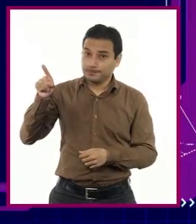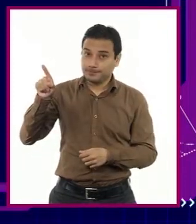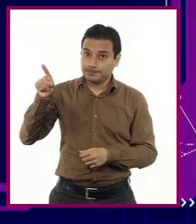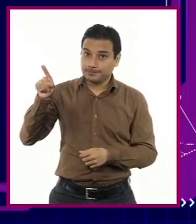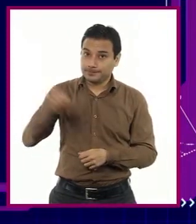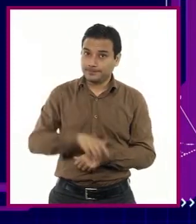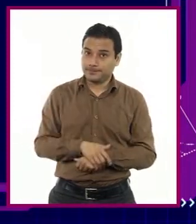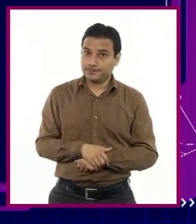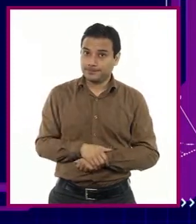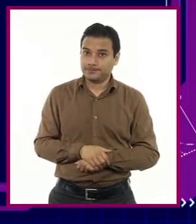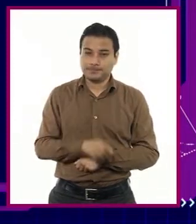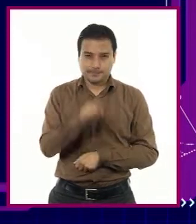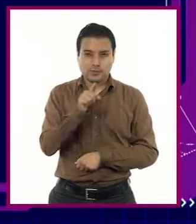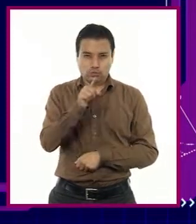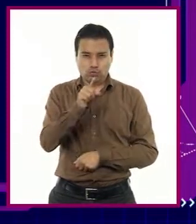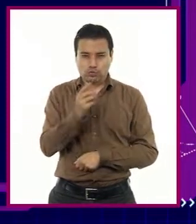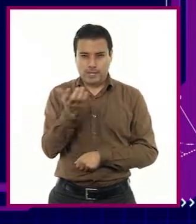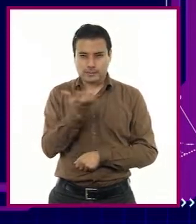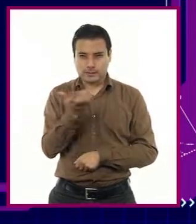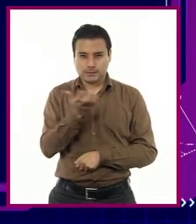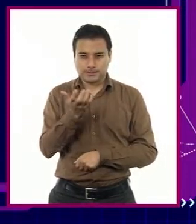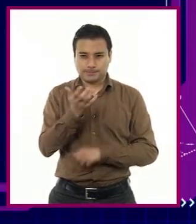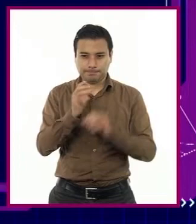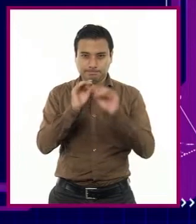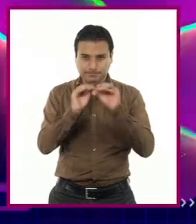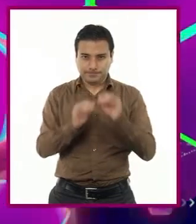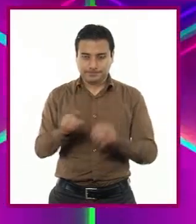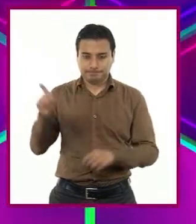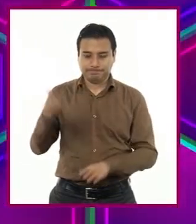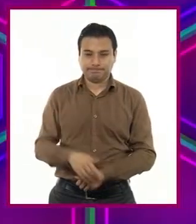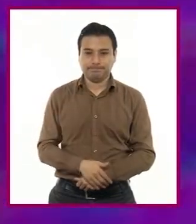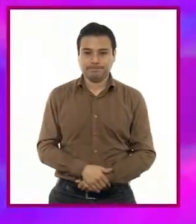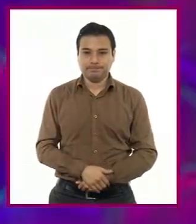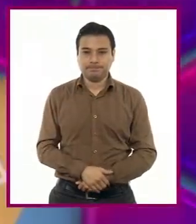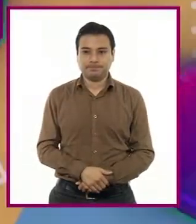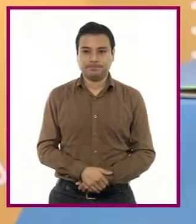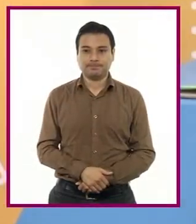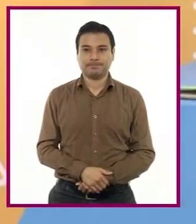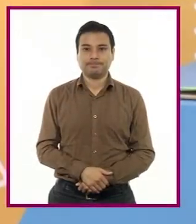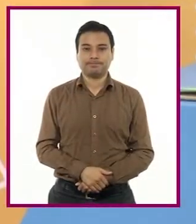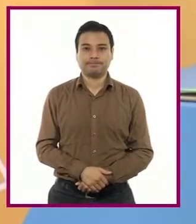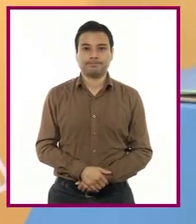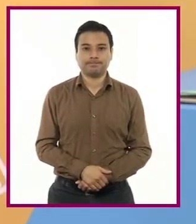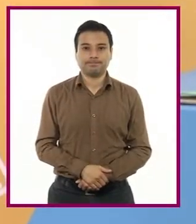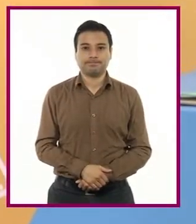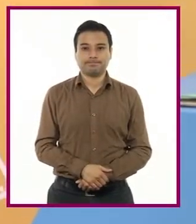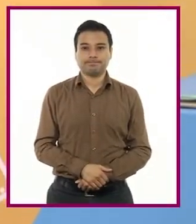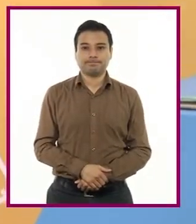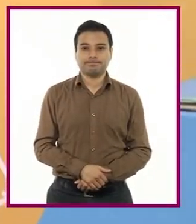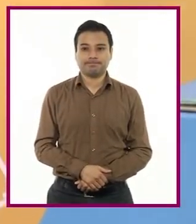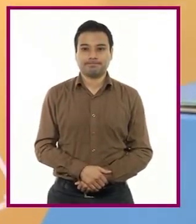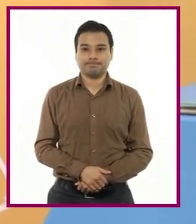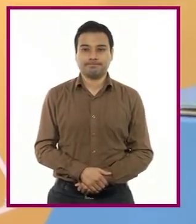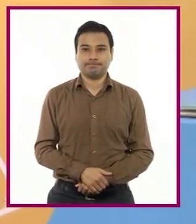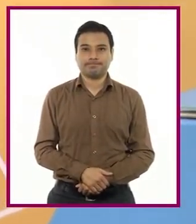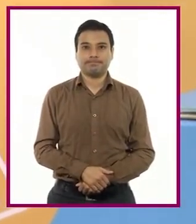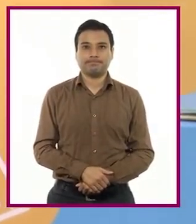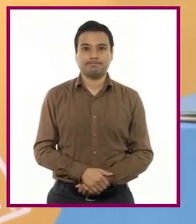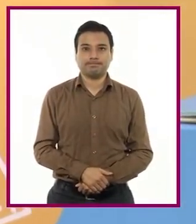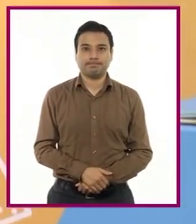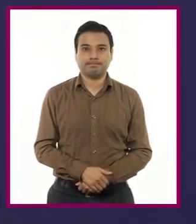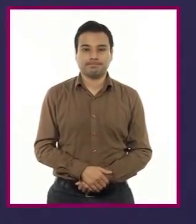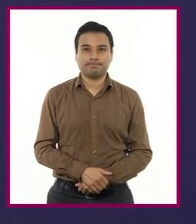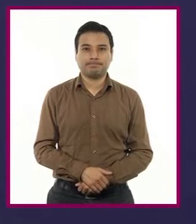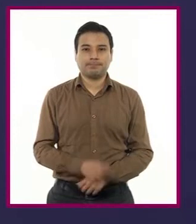encuentra entre estos lados sea de 127 grados. Ahora el resultado de los triángulos obtenidos será de manera